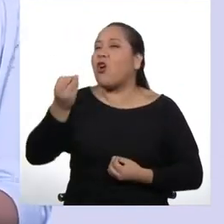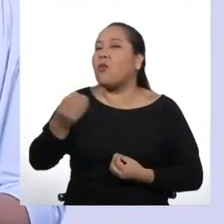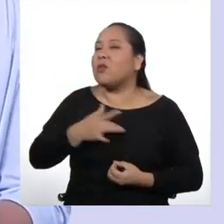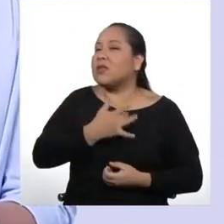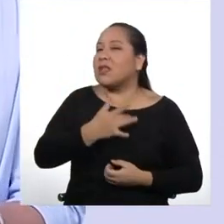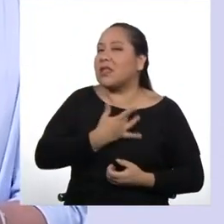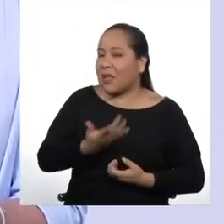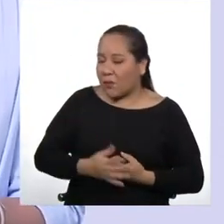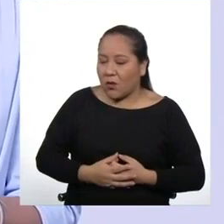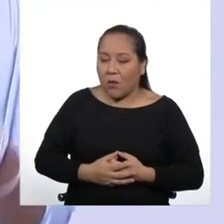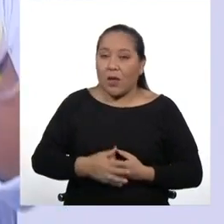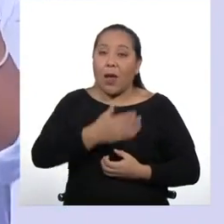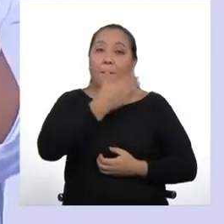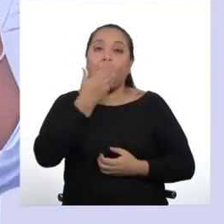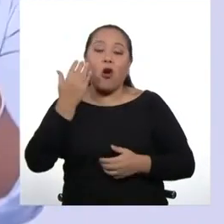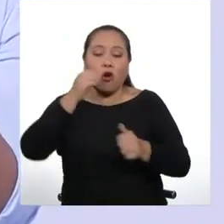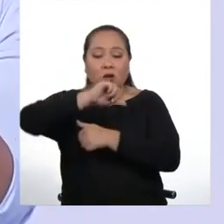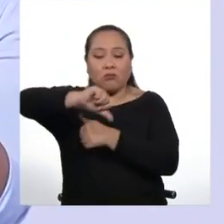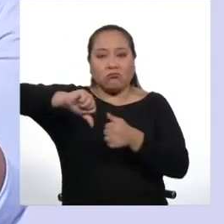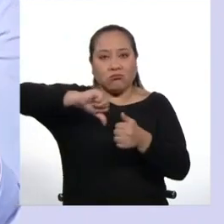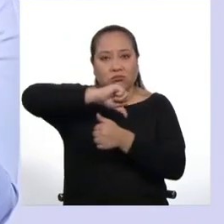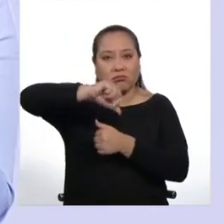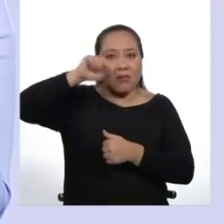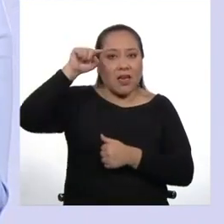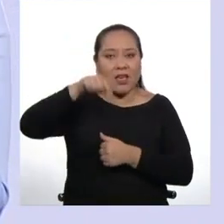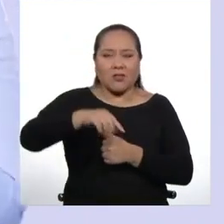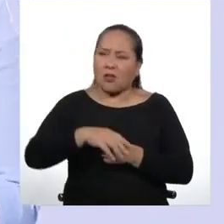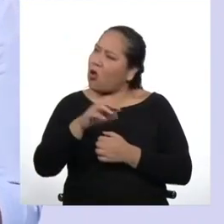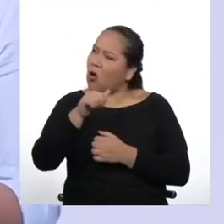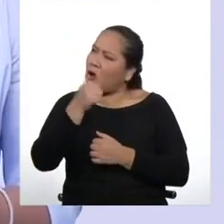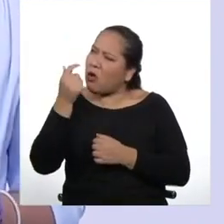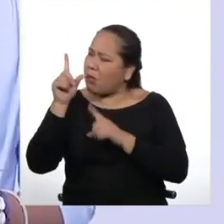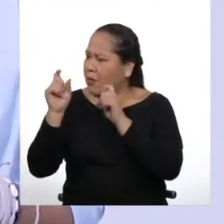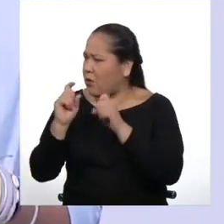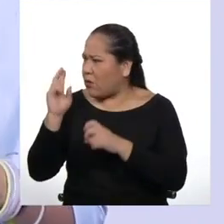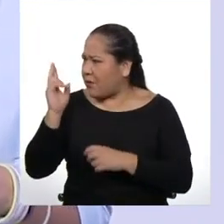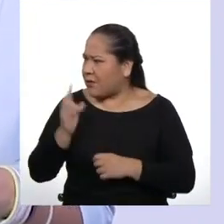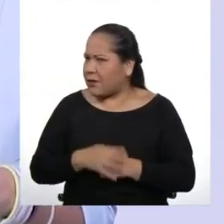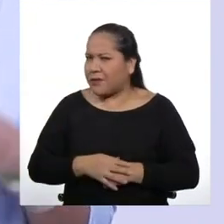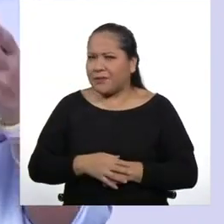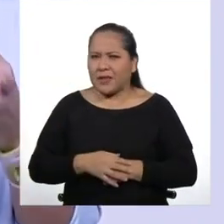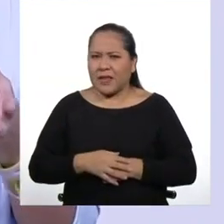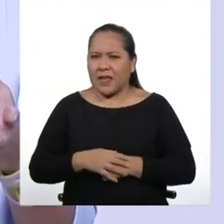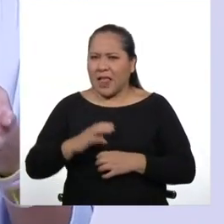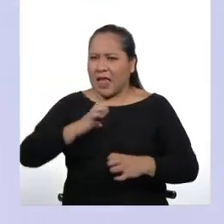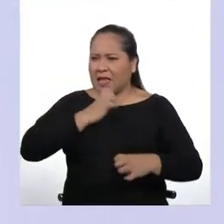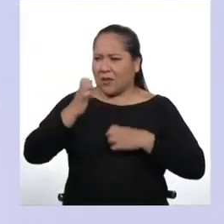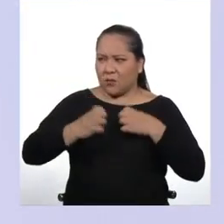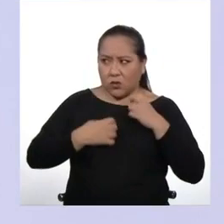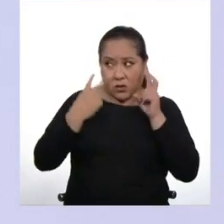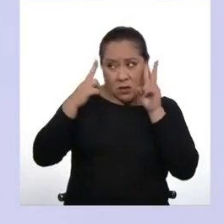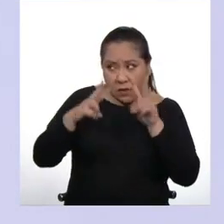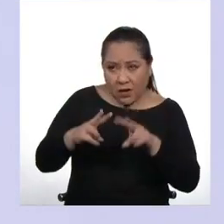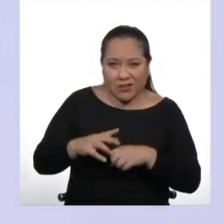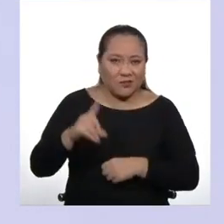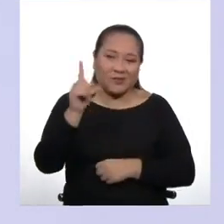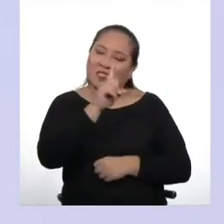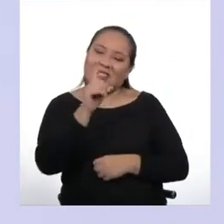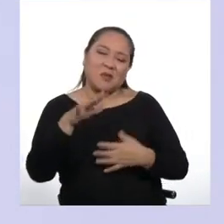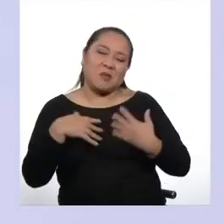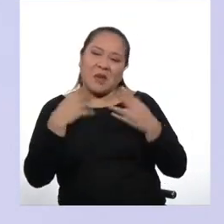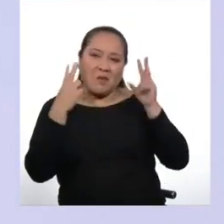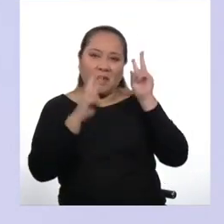podamos mejorar nuestra convivencia. Y eso me lleva a otra pregunta, profesora. ¿Las emociones se pueden ver? No podemos ver